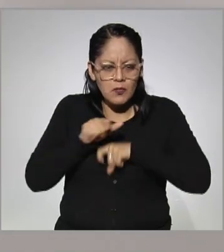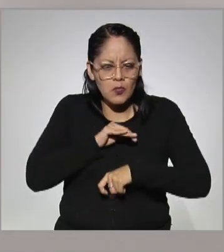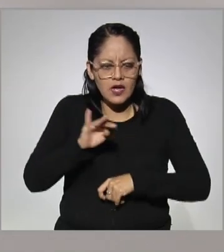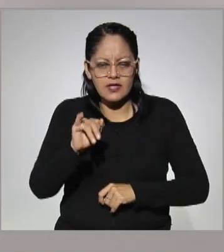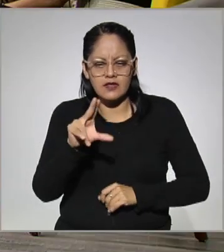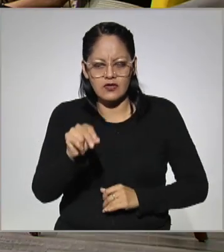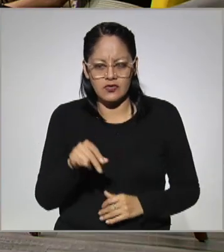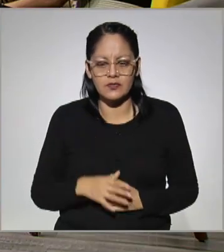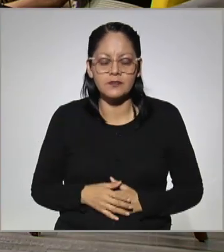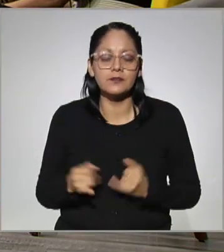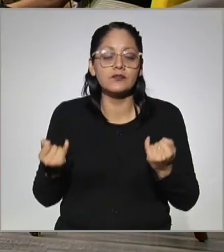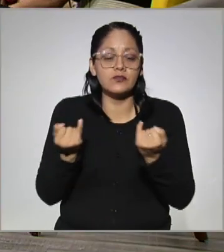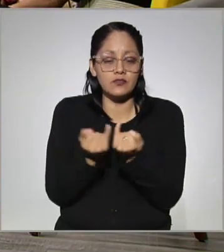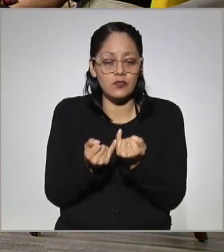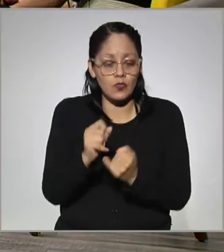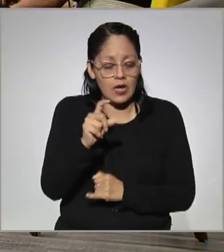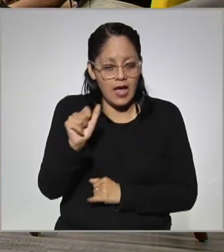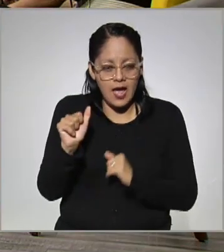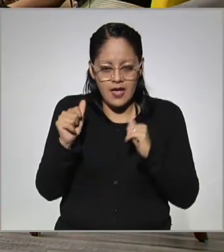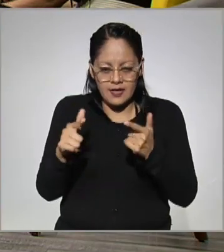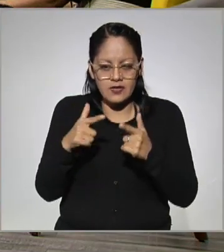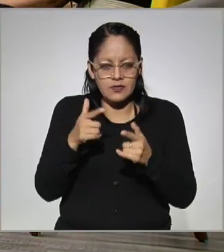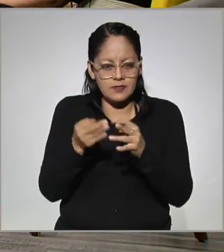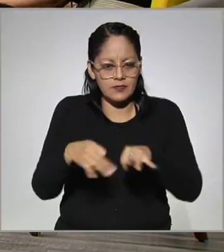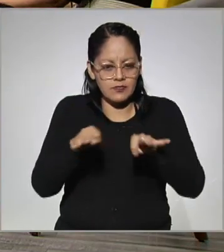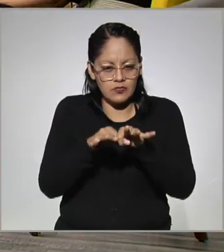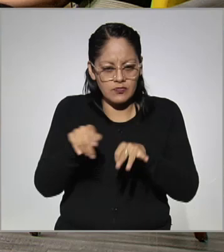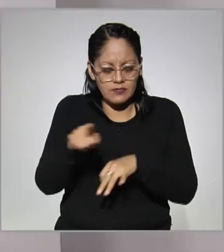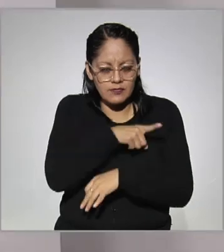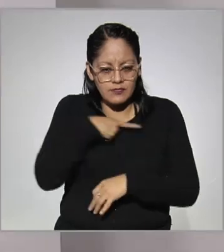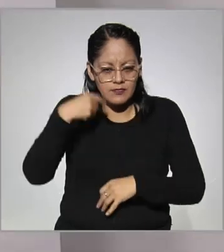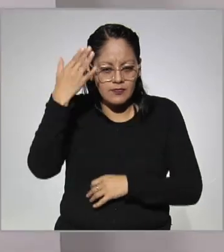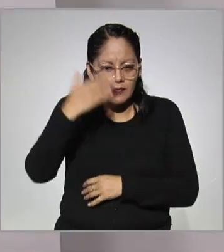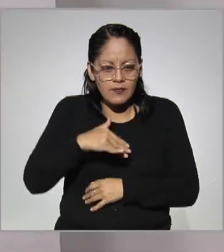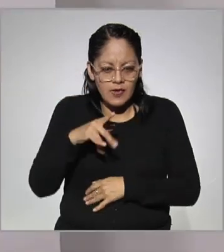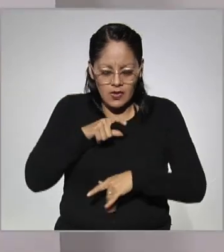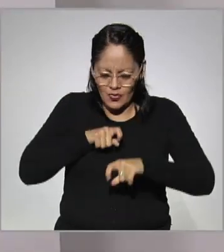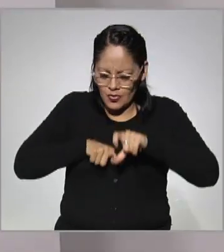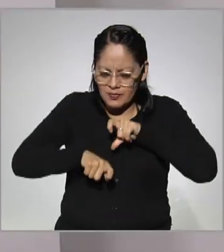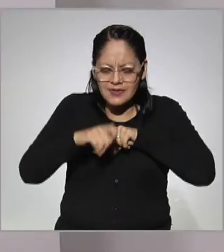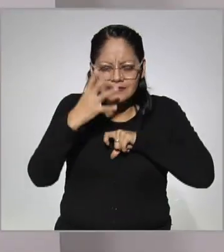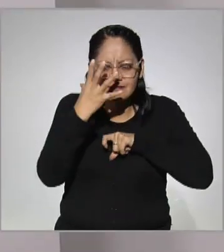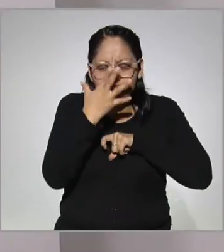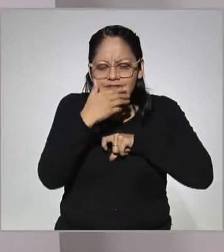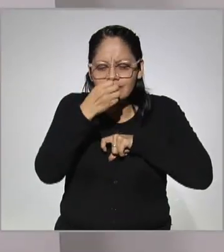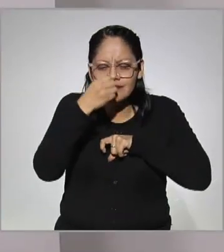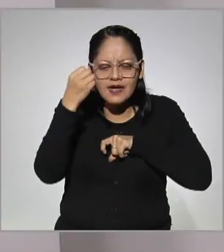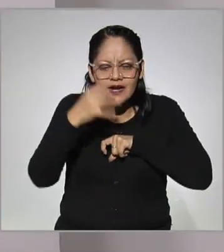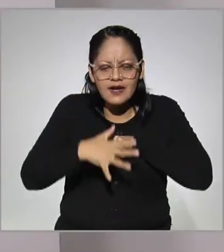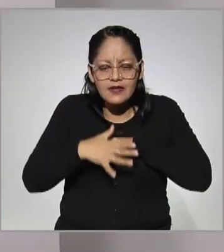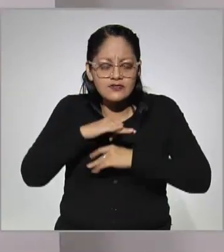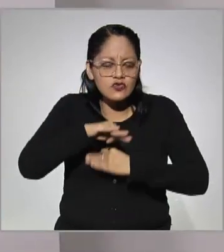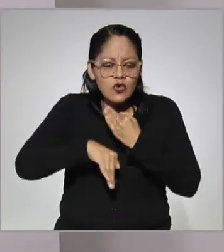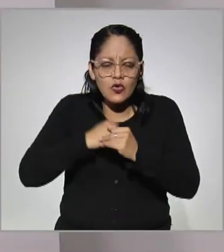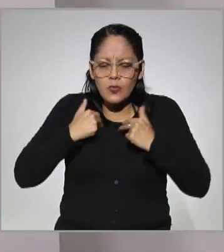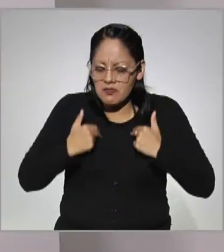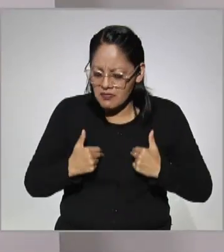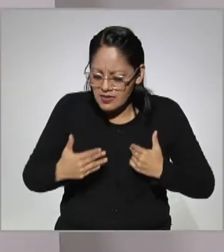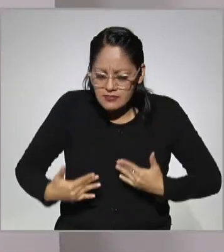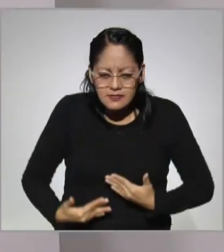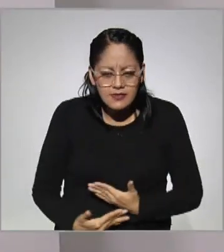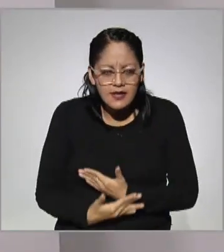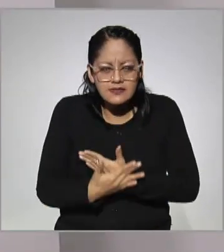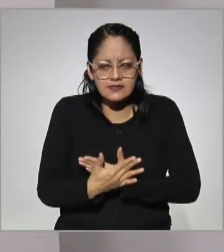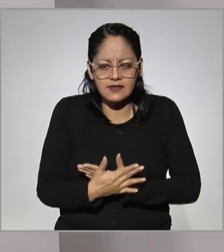Ahí complementando algo que es importante que sepamos, las hormonas son maravillosas. Nosotros, todo el humano, desde que nacemos, desde